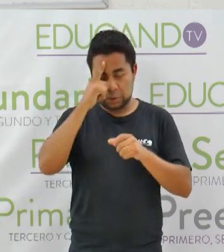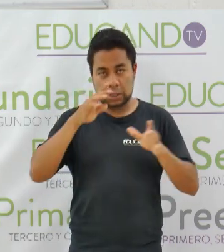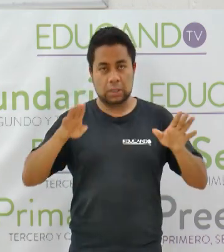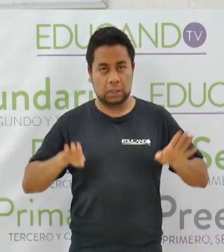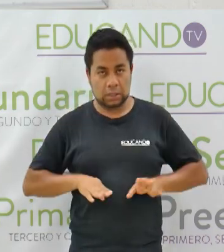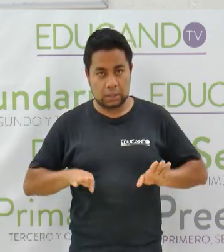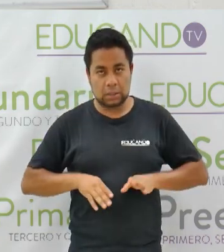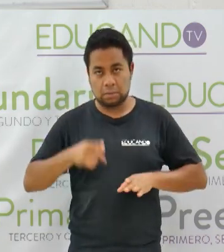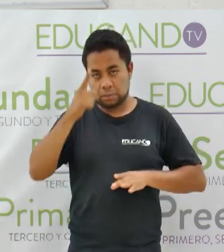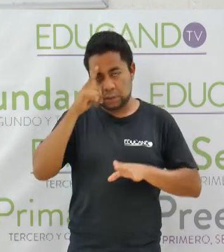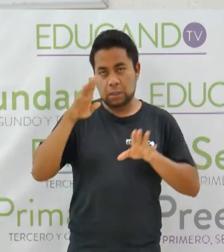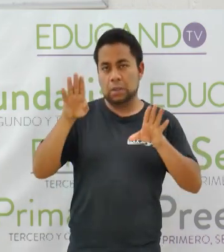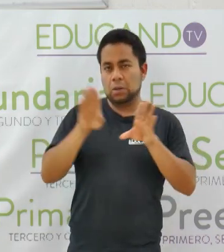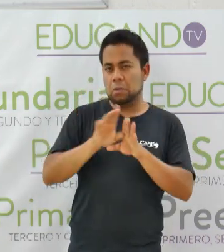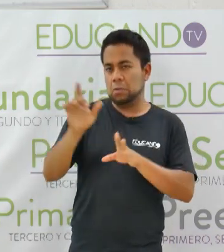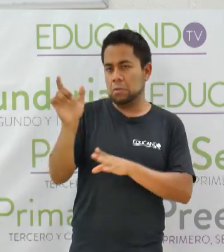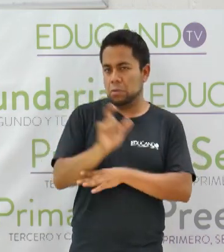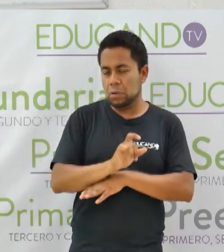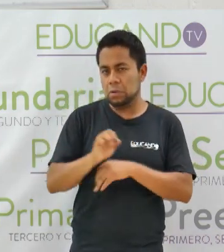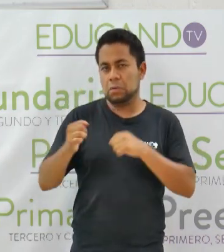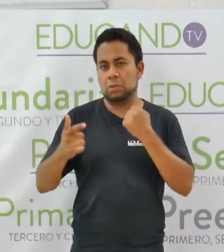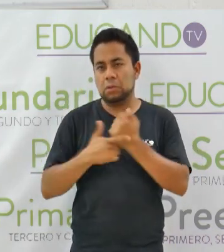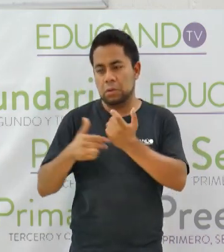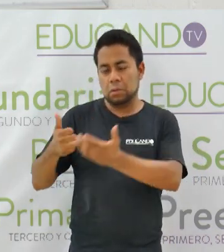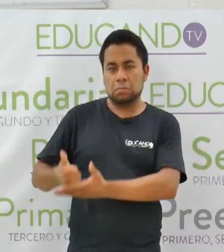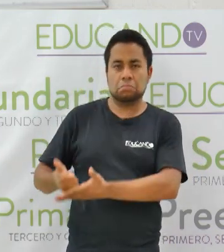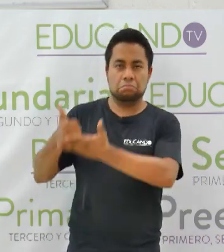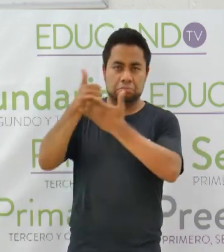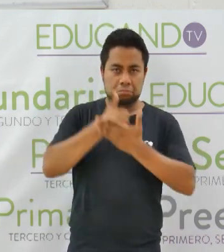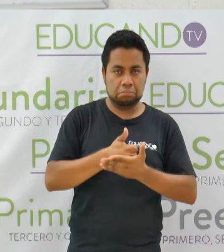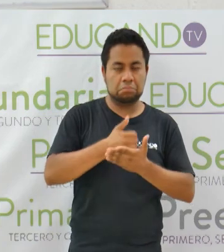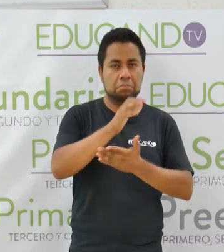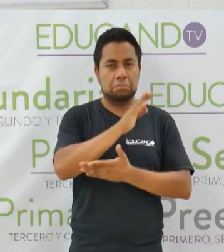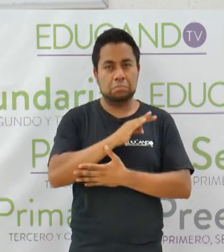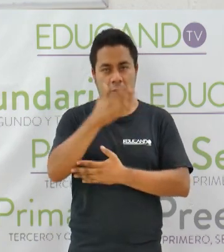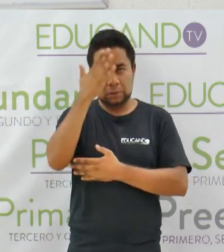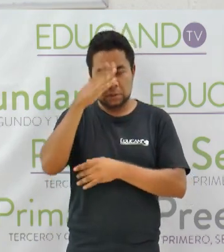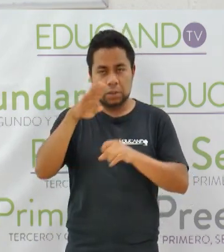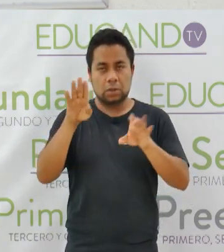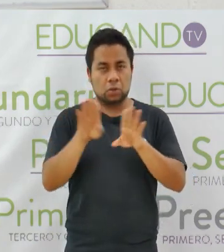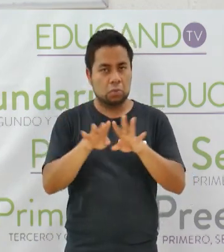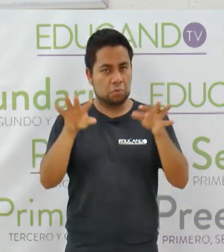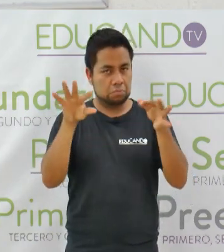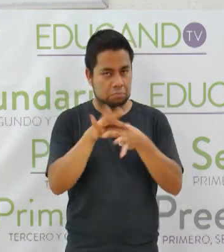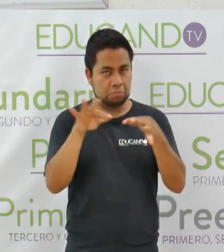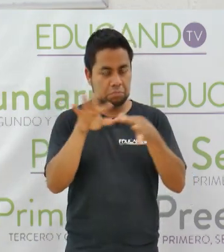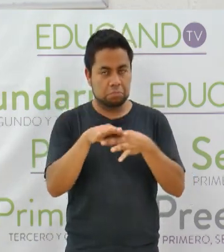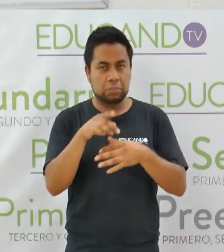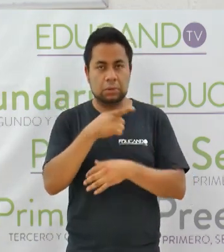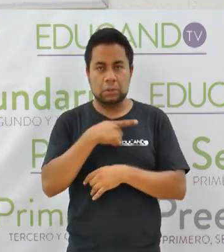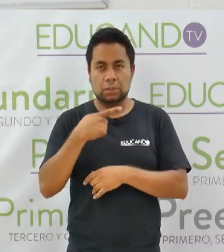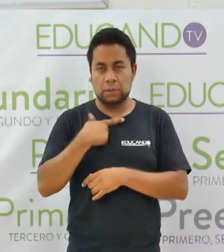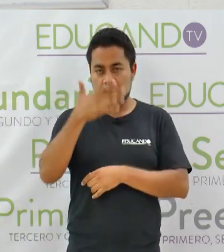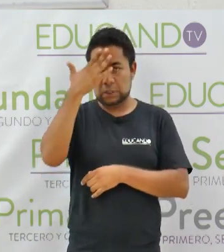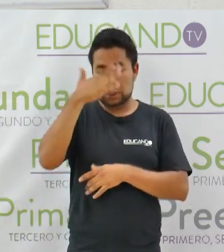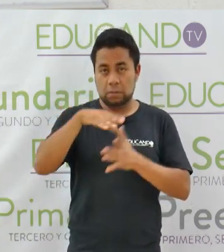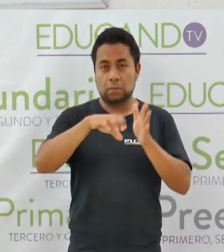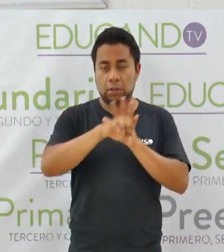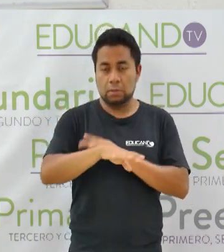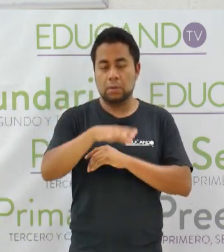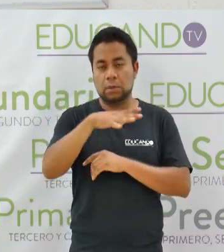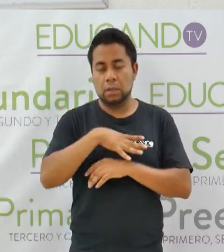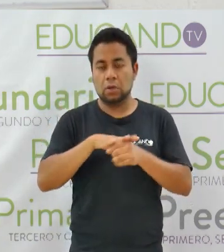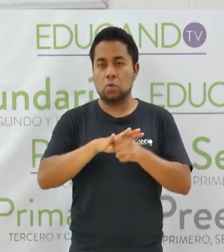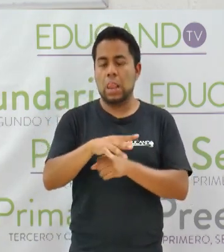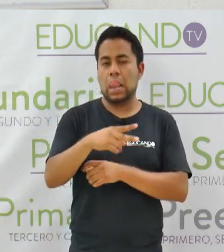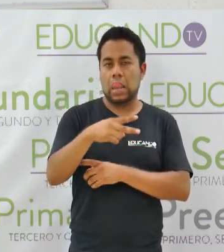algunas características de cómo o algunas herramientas que nos van a permitir describir, debemos de tomar en cuenta que va